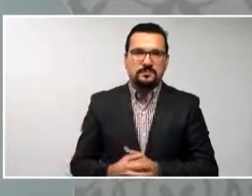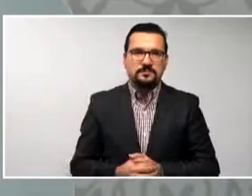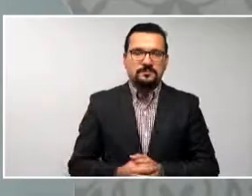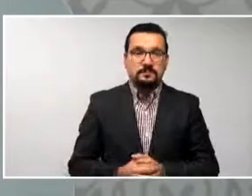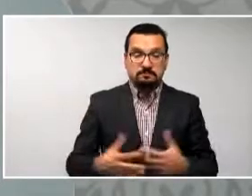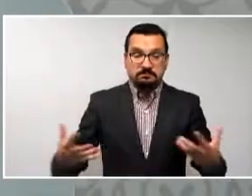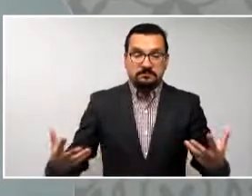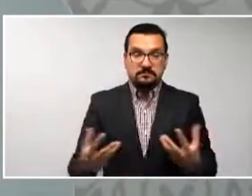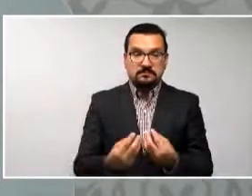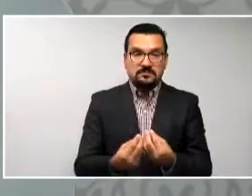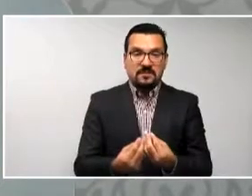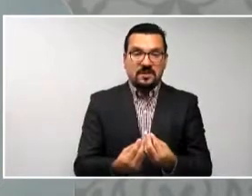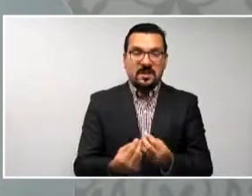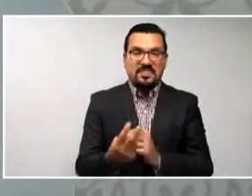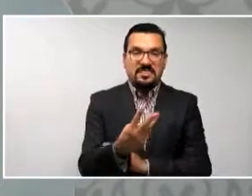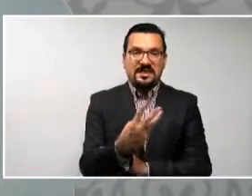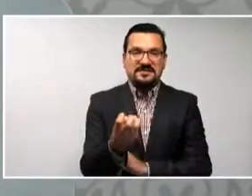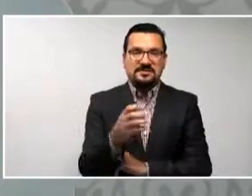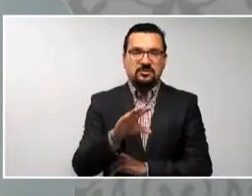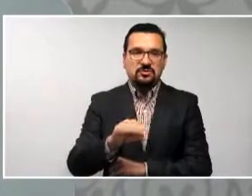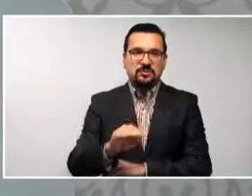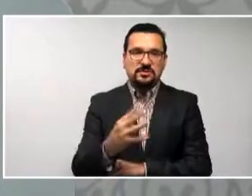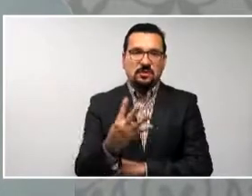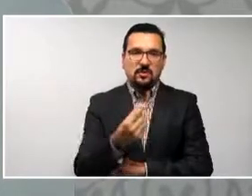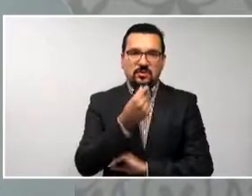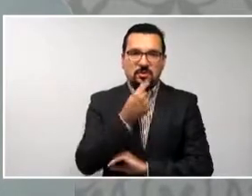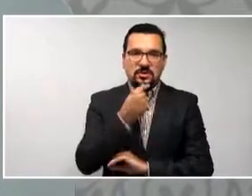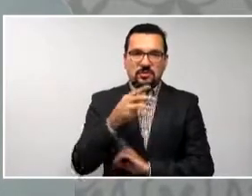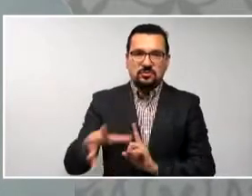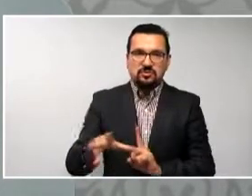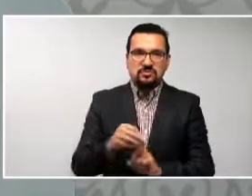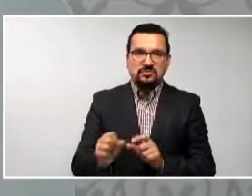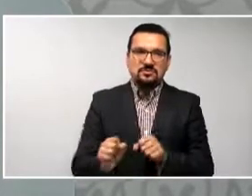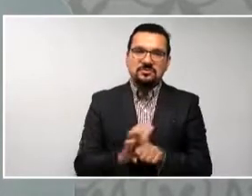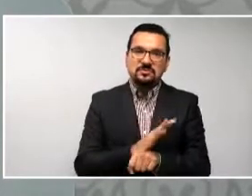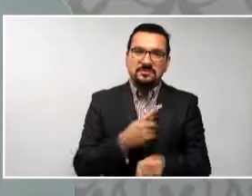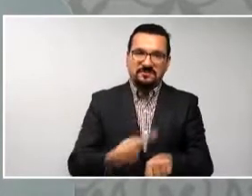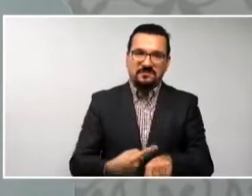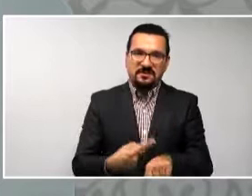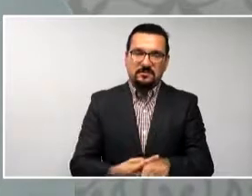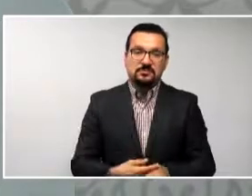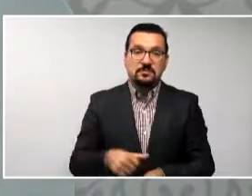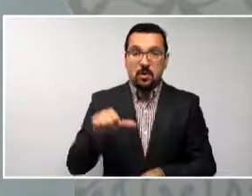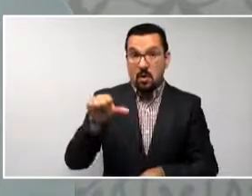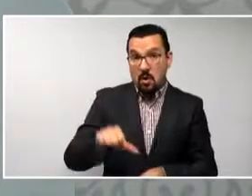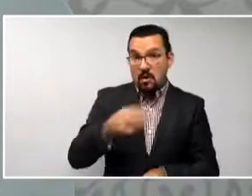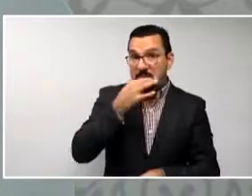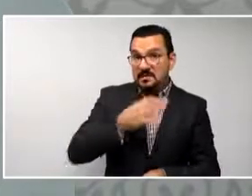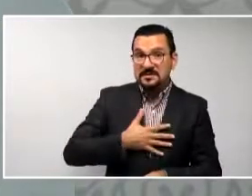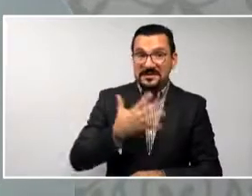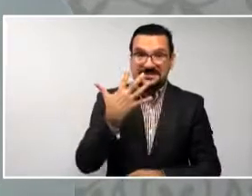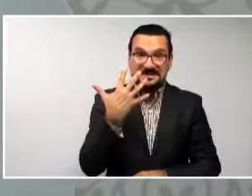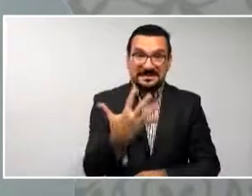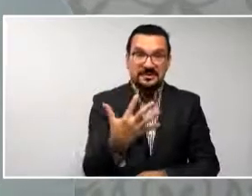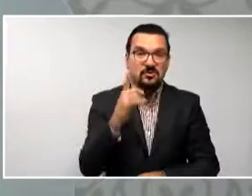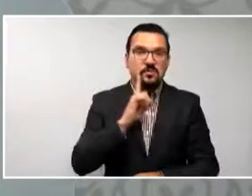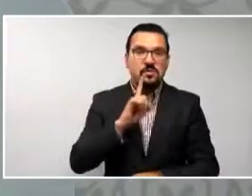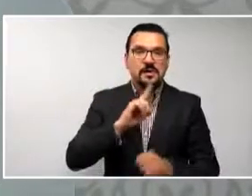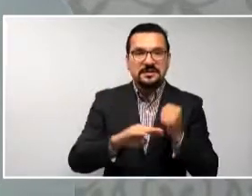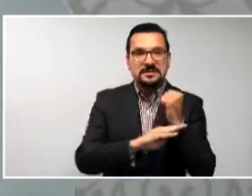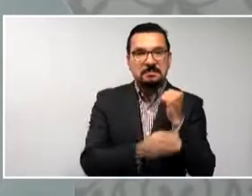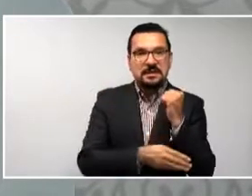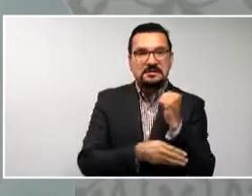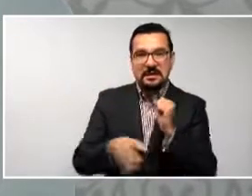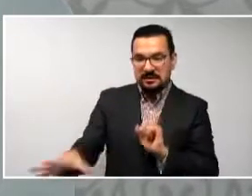acumulándose 394 casos pediátricos hoy se confirmaron cinco casos en mujeres